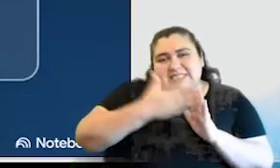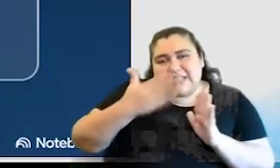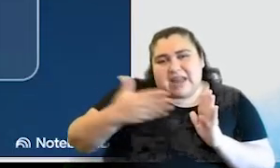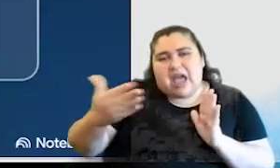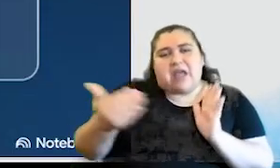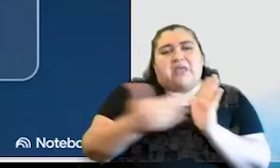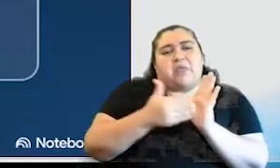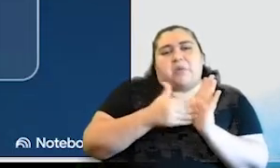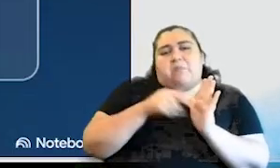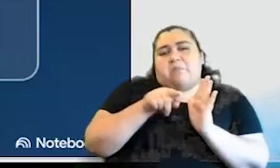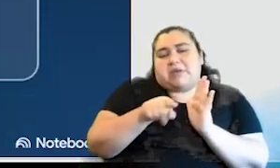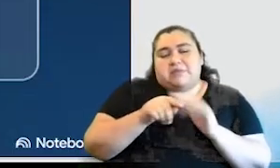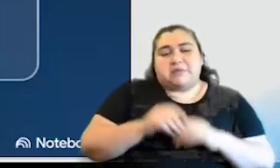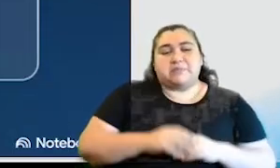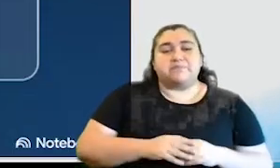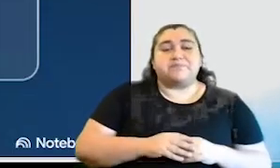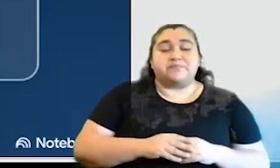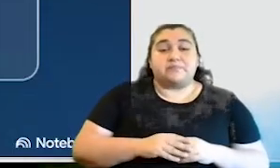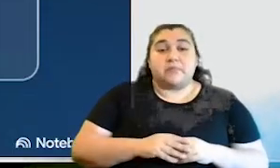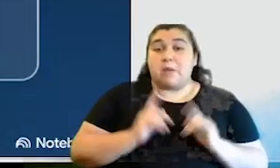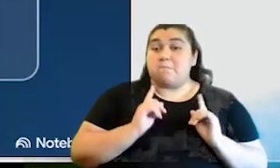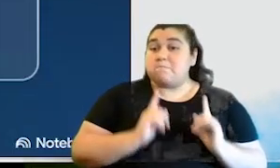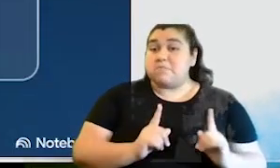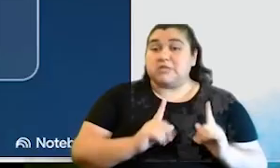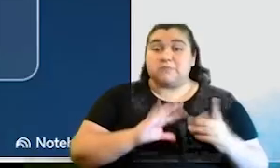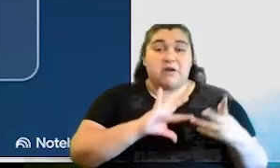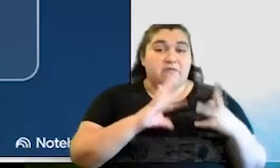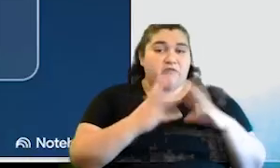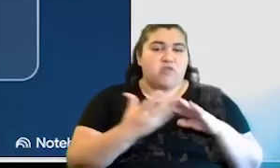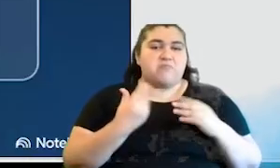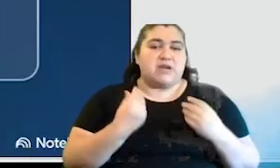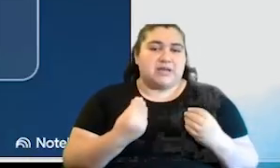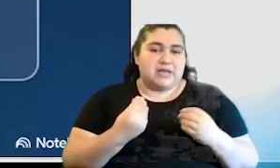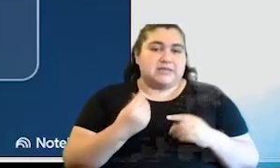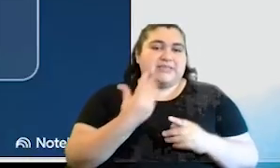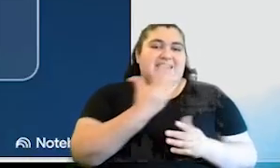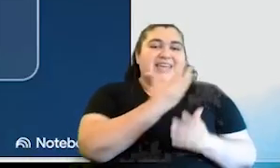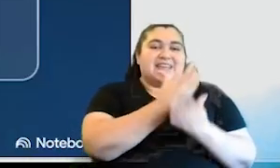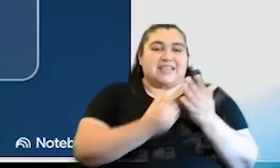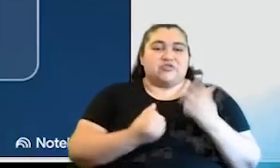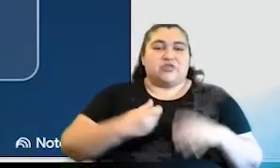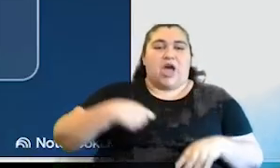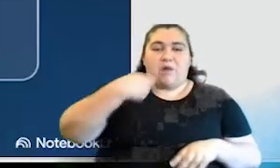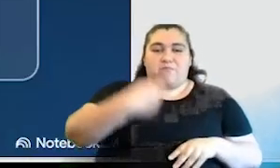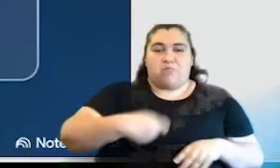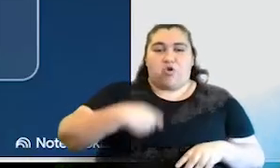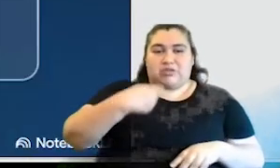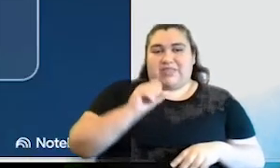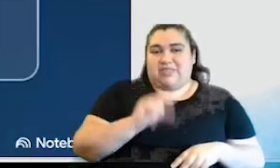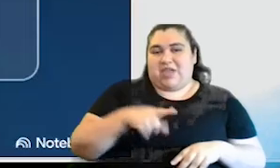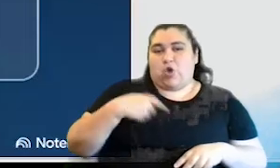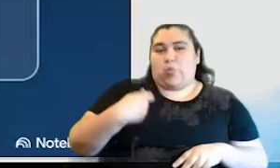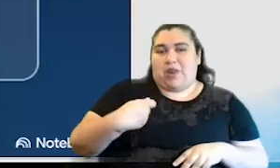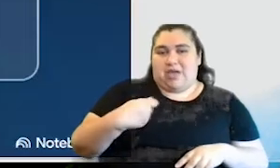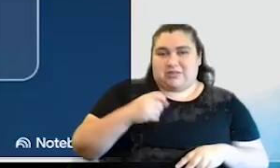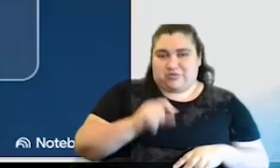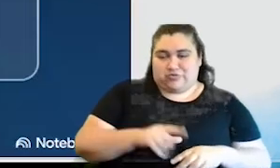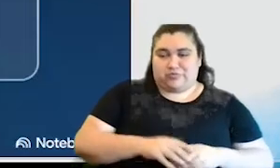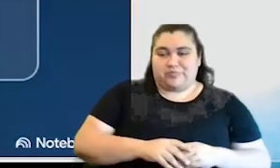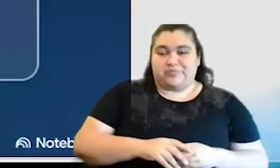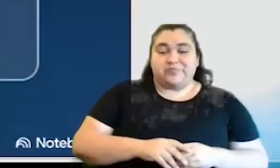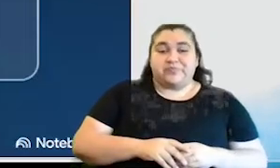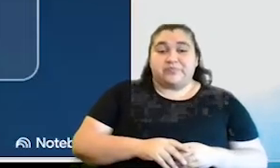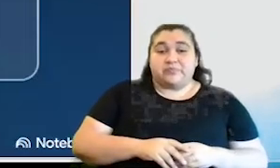metodología de liquidación, como de la misma forma también hace la retención del aporte en materia de jubilación. Y un